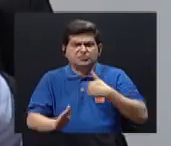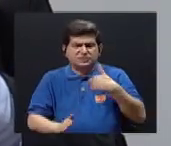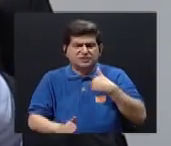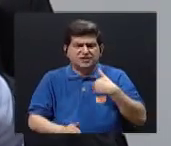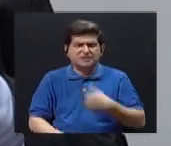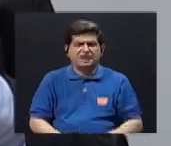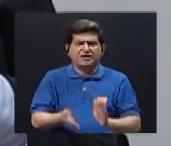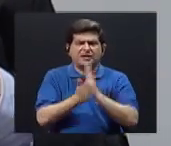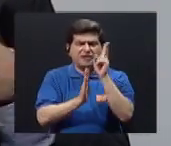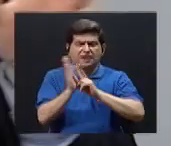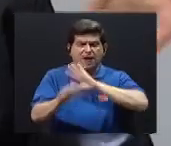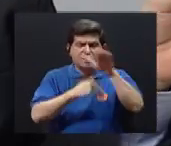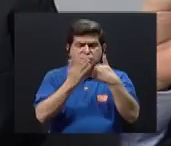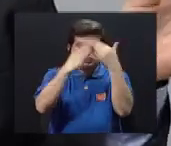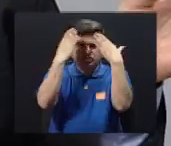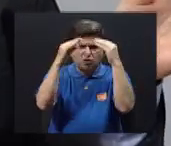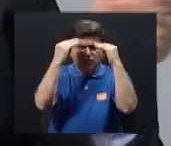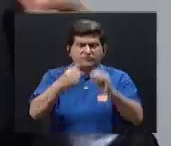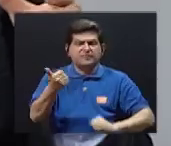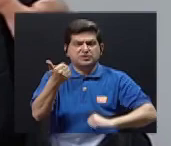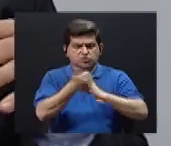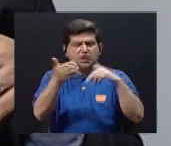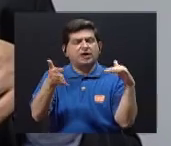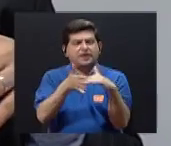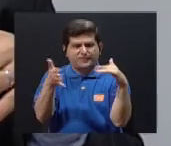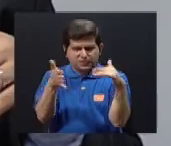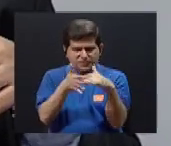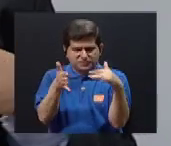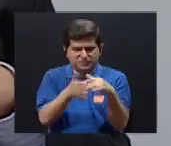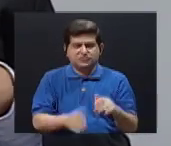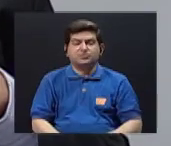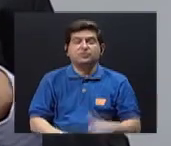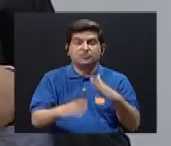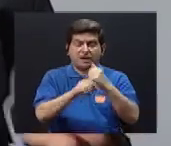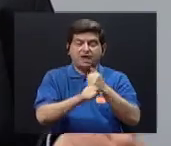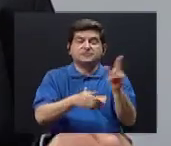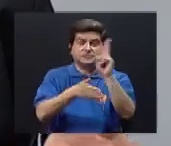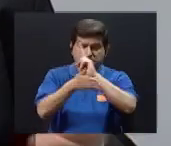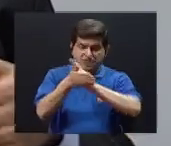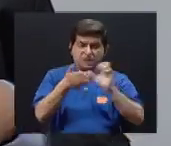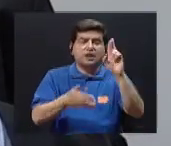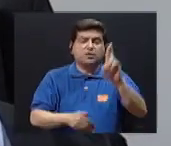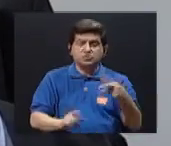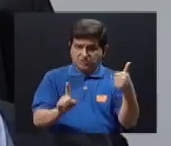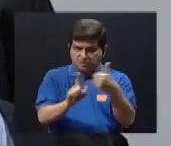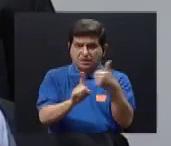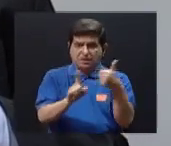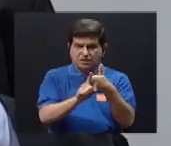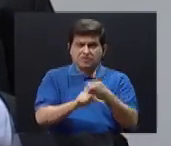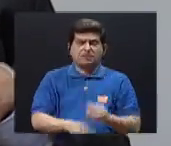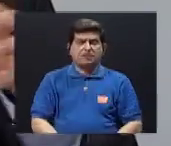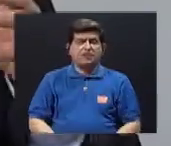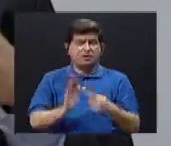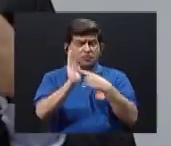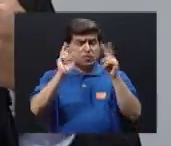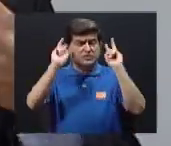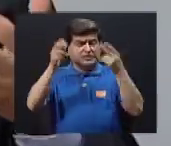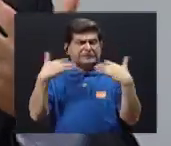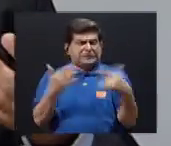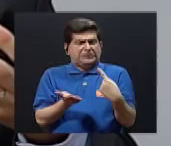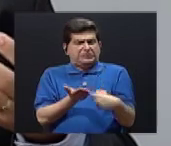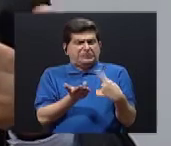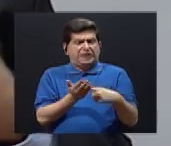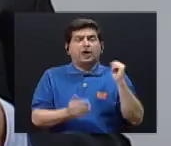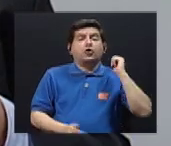del documental, que todos los datos que ponemos ahí son respaldados por estudios hechos incluso por la Universidad de Costa Rica y que hablan temas